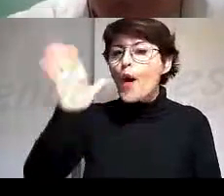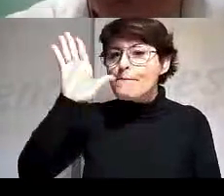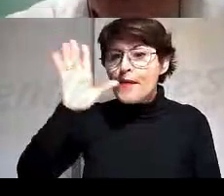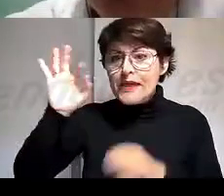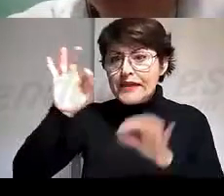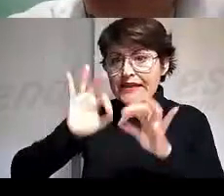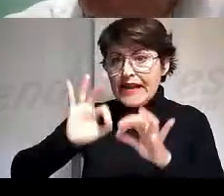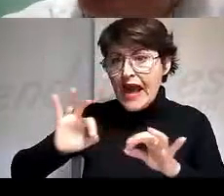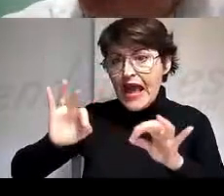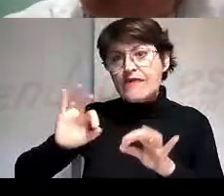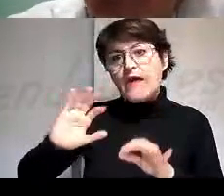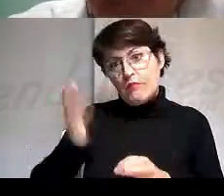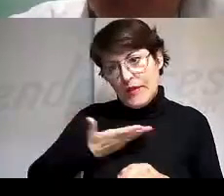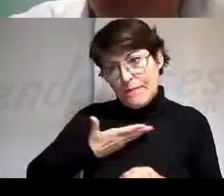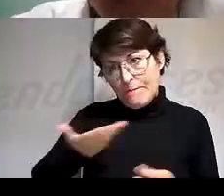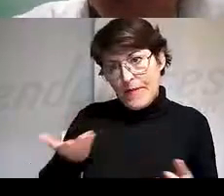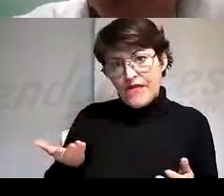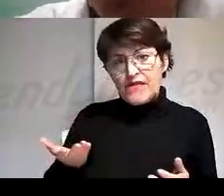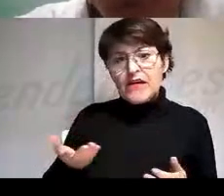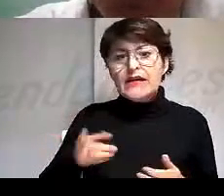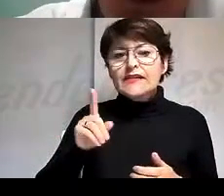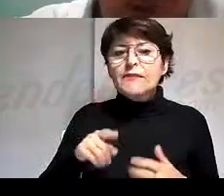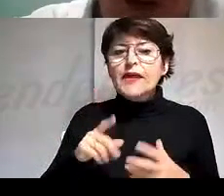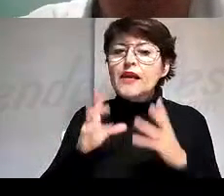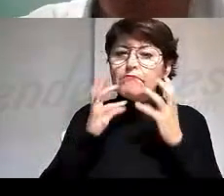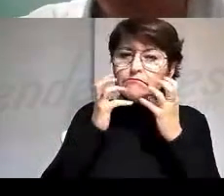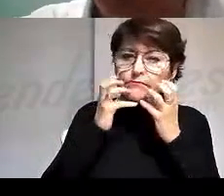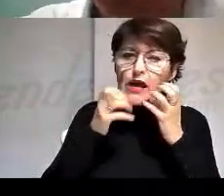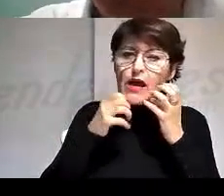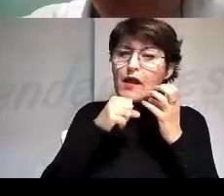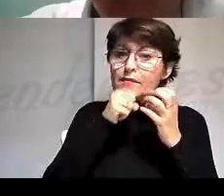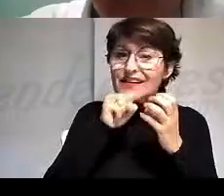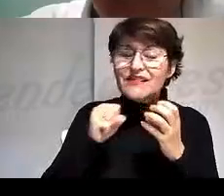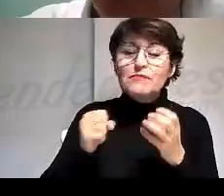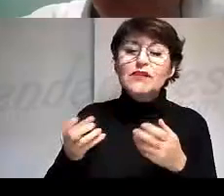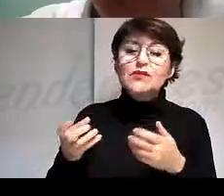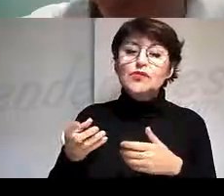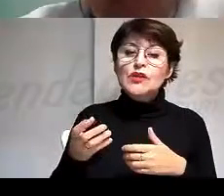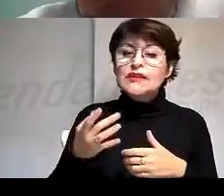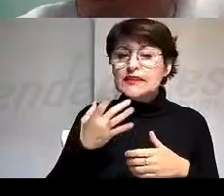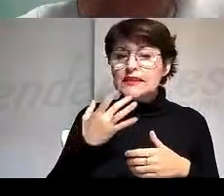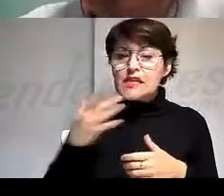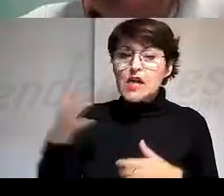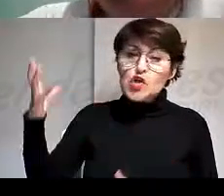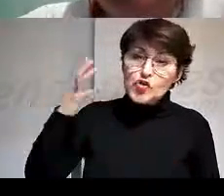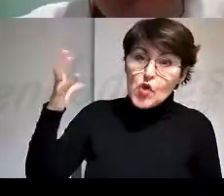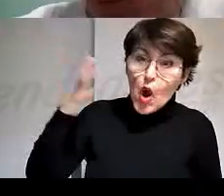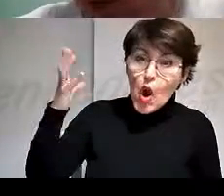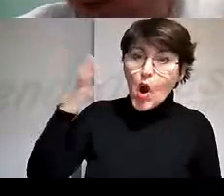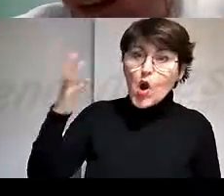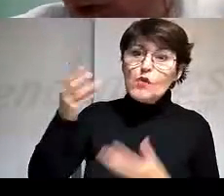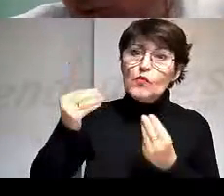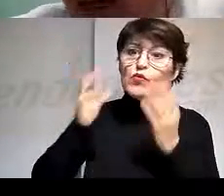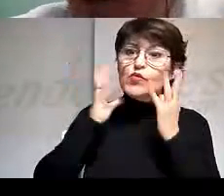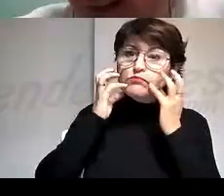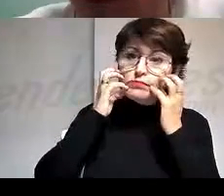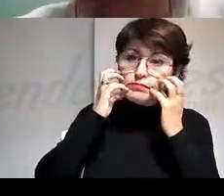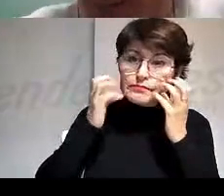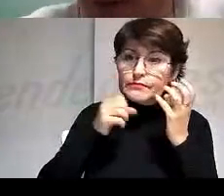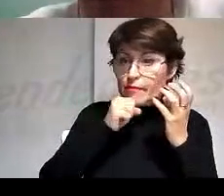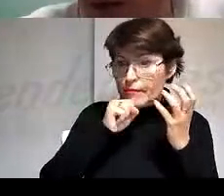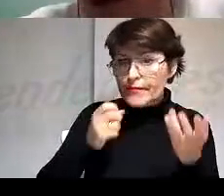ejemplo. Acelera el envejecimiento en tanto en cuanto estamos expuestos a la luz solar. Hemos de pensar que no deja